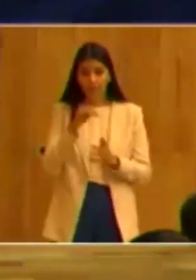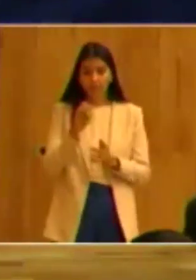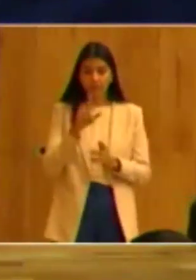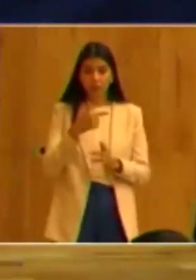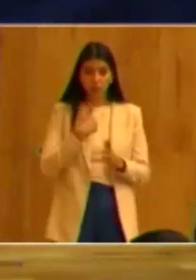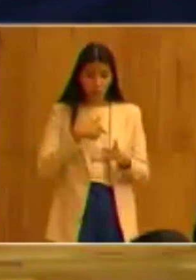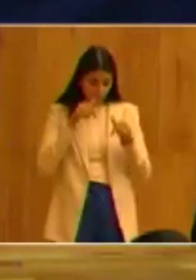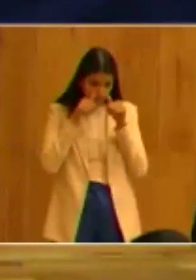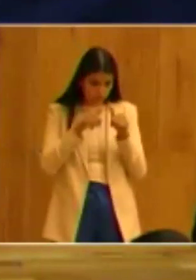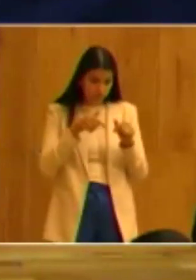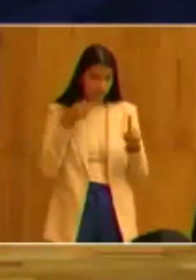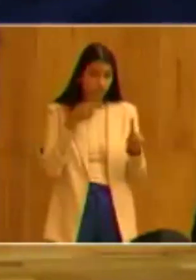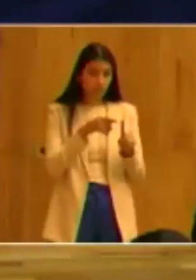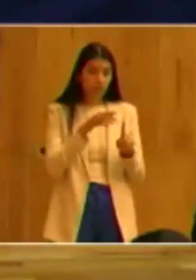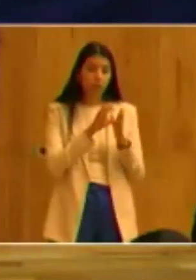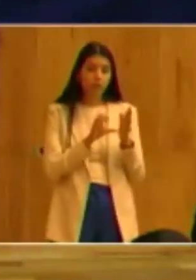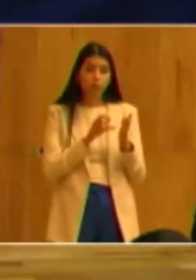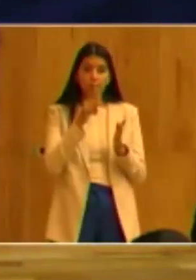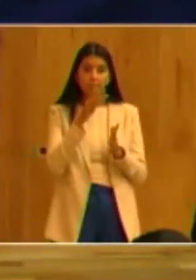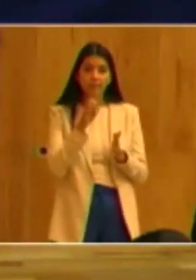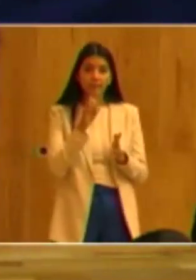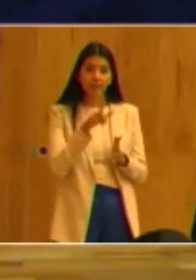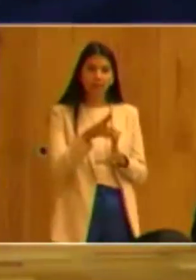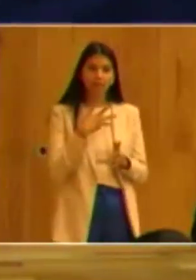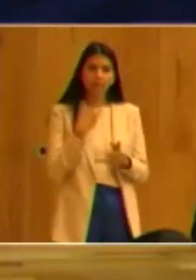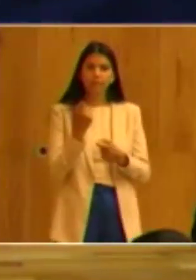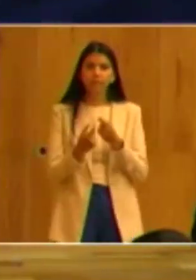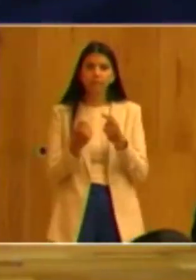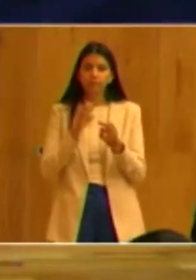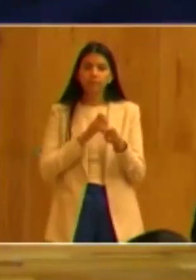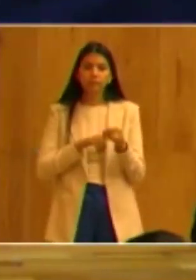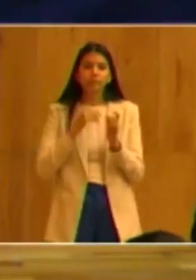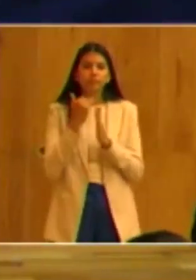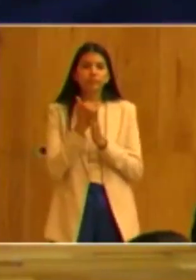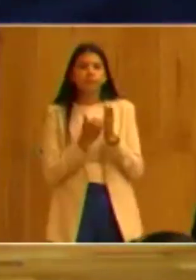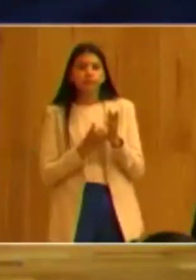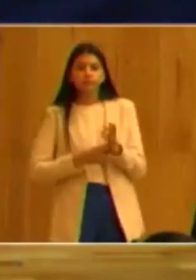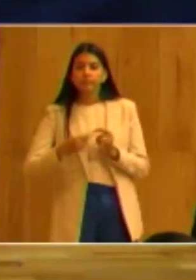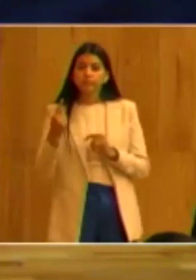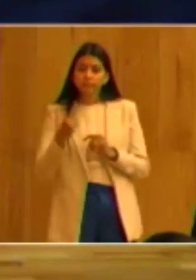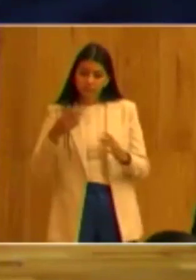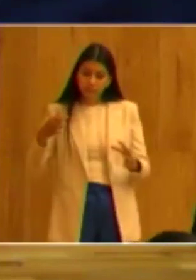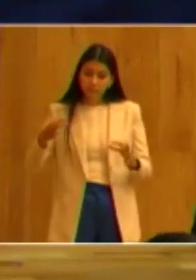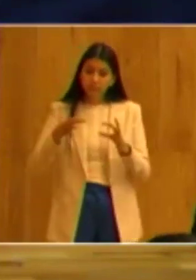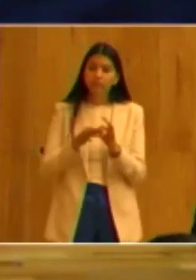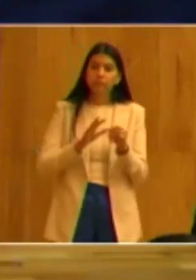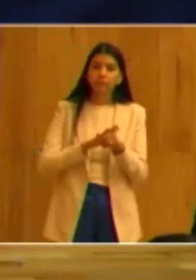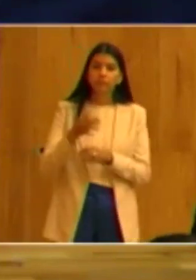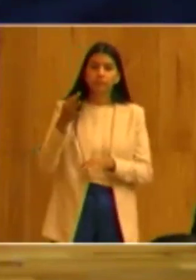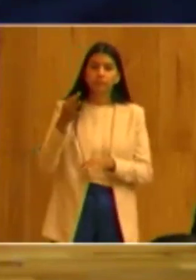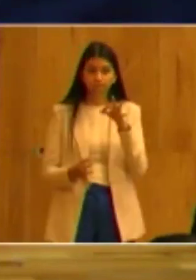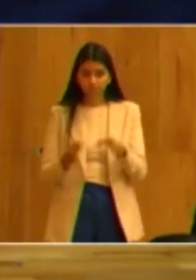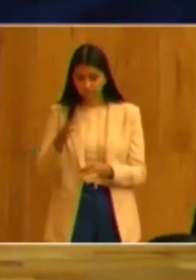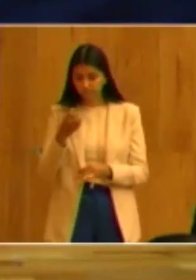al Código Penal, trae ciertas particularidades que vinculan necesariamente al juez